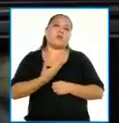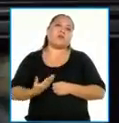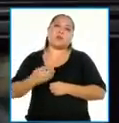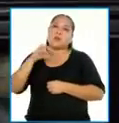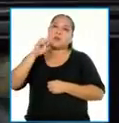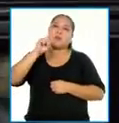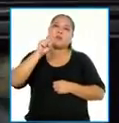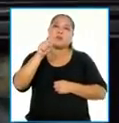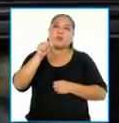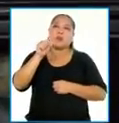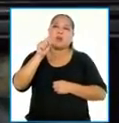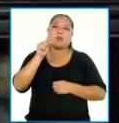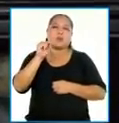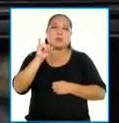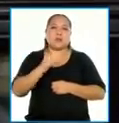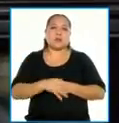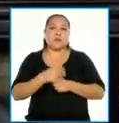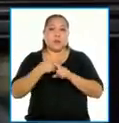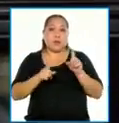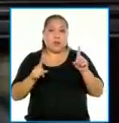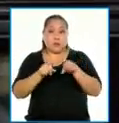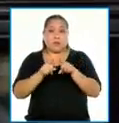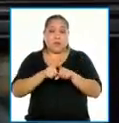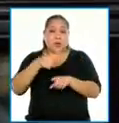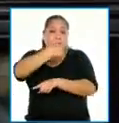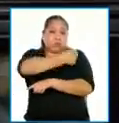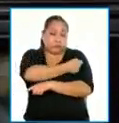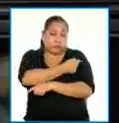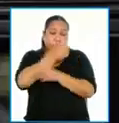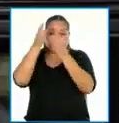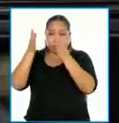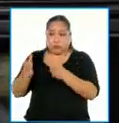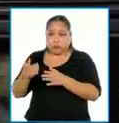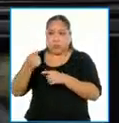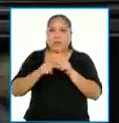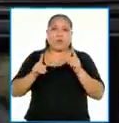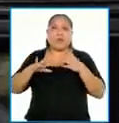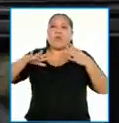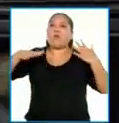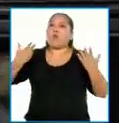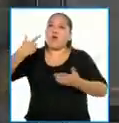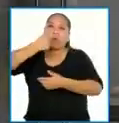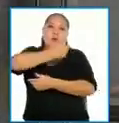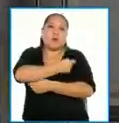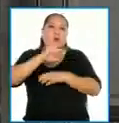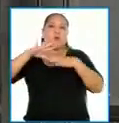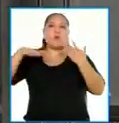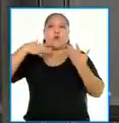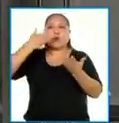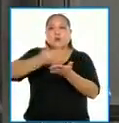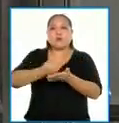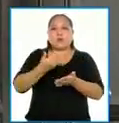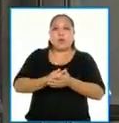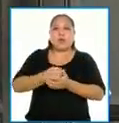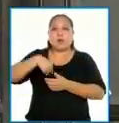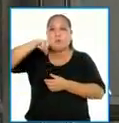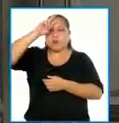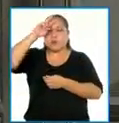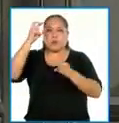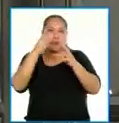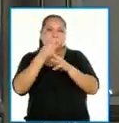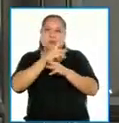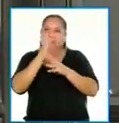Francisco Sagasti, sin embargo puede haber vacunadores, pero si no hay vacunas, si no llegan al Perú, esto matemáticamente también va